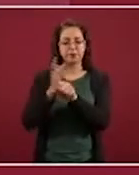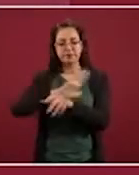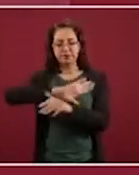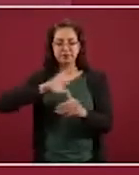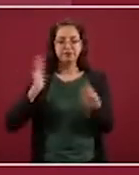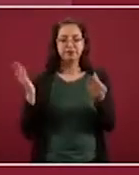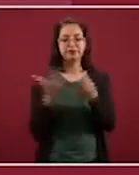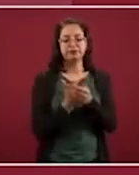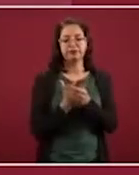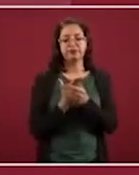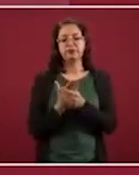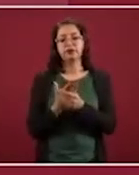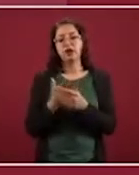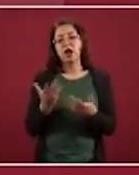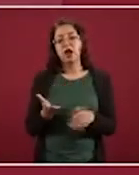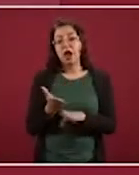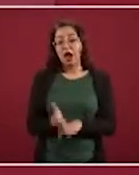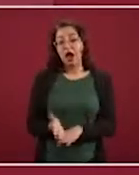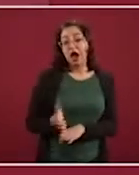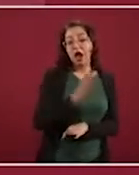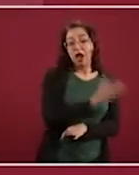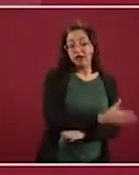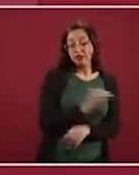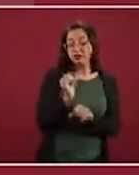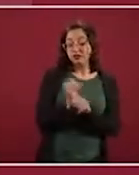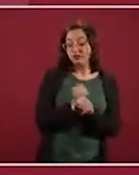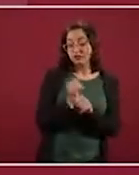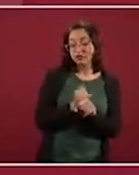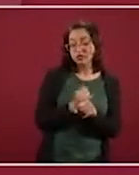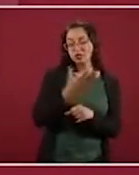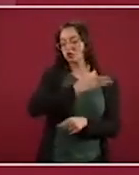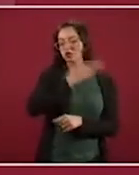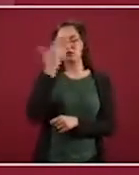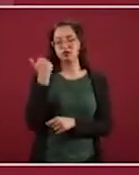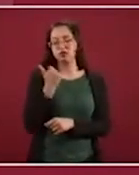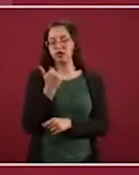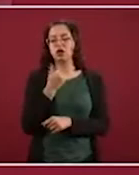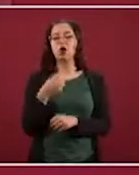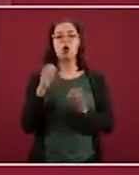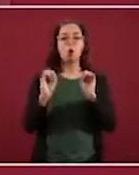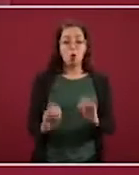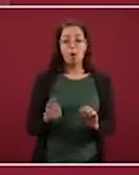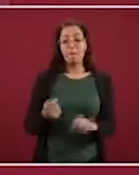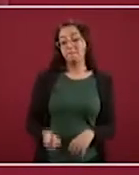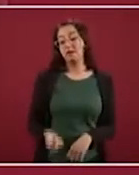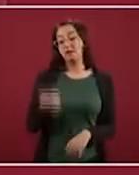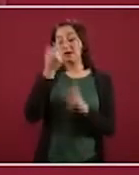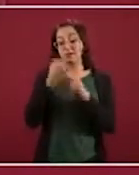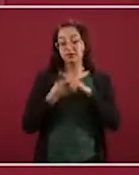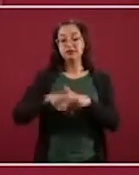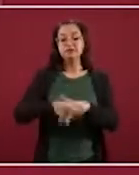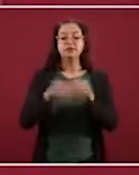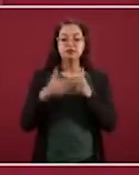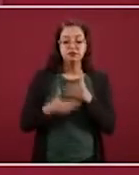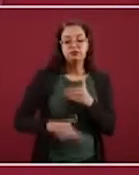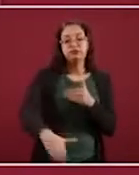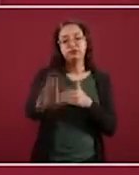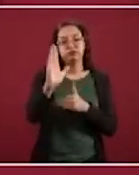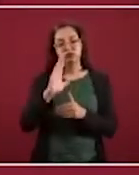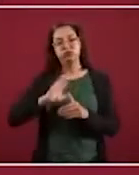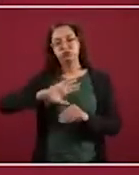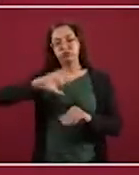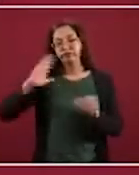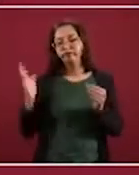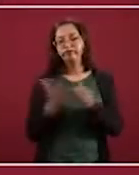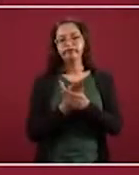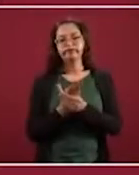si había una investigación en proceso o se abre el expediente a partir de